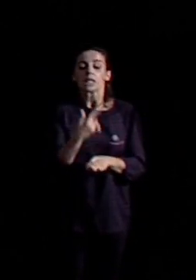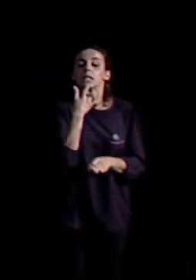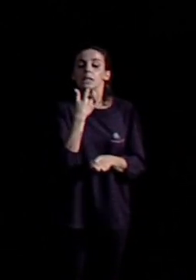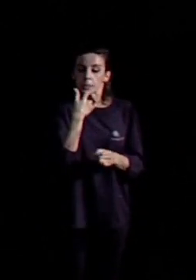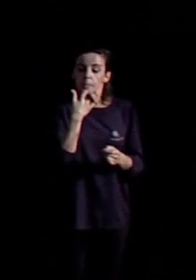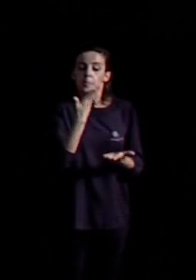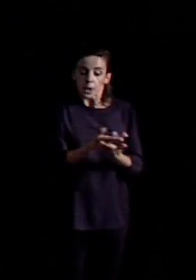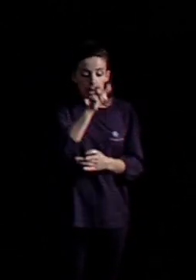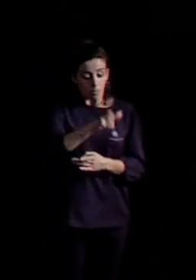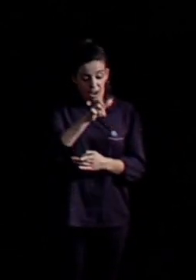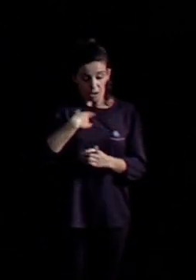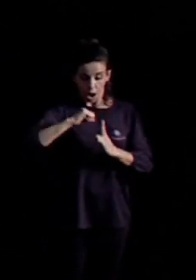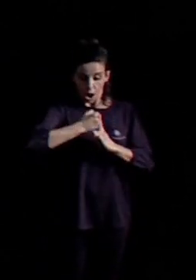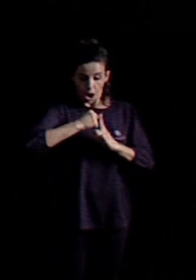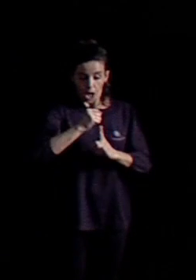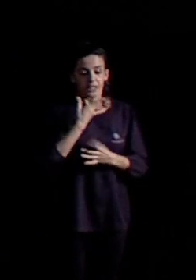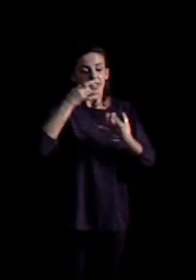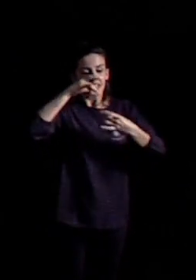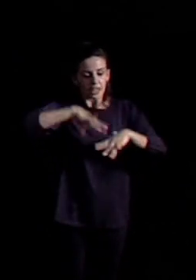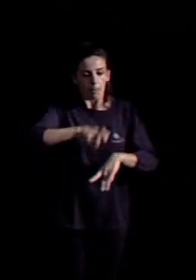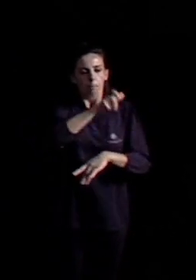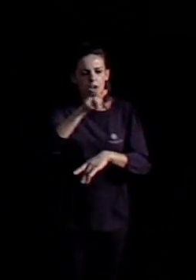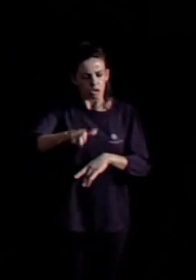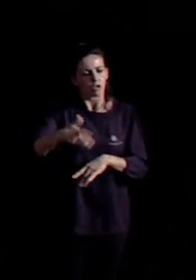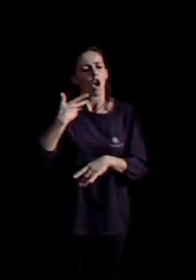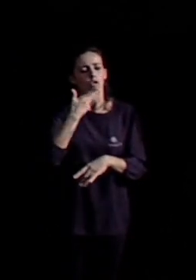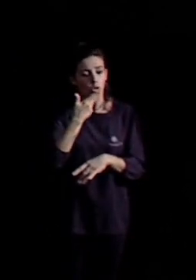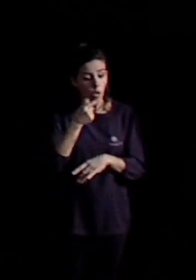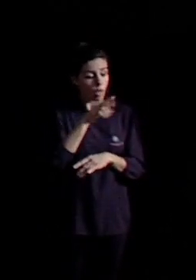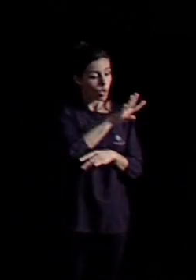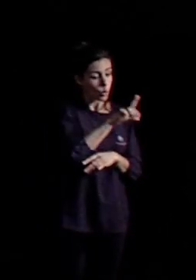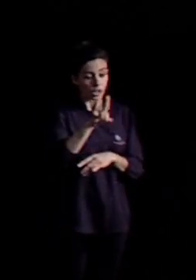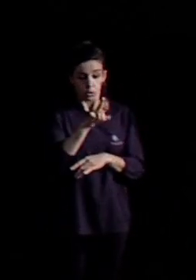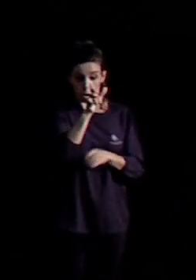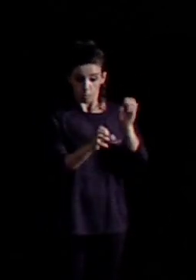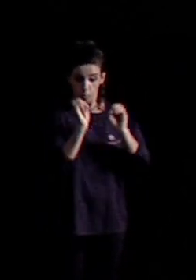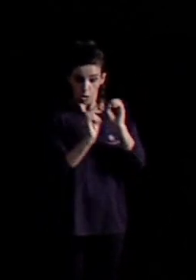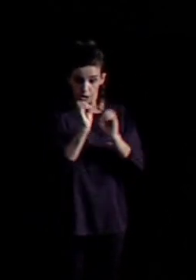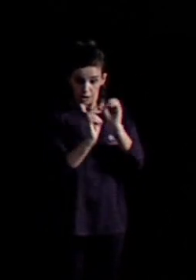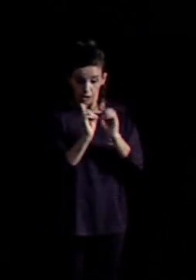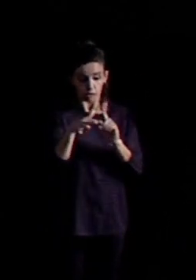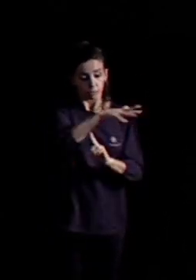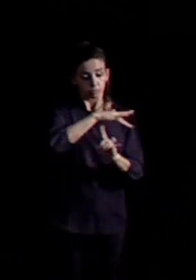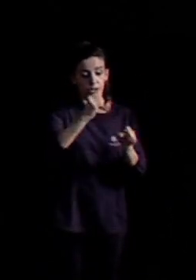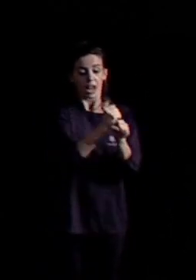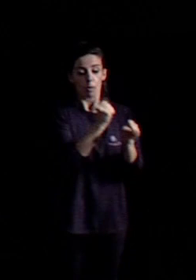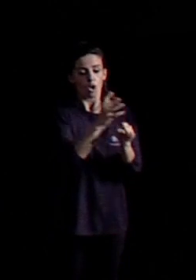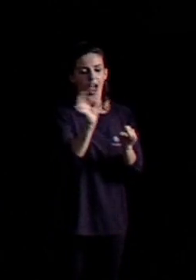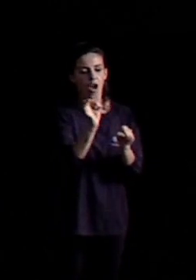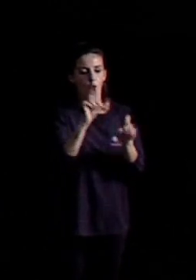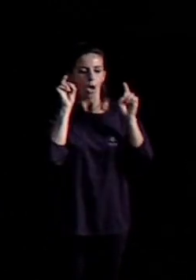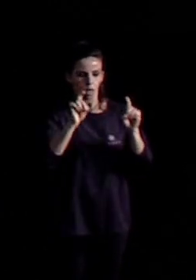Manifiesta que quienes la acosan en su mayoría son personas conocidas, de las que el 41% de las personas de su entorno laboral o educativo.